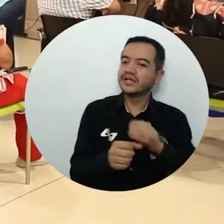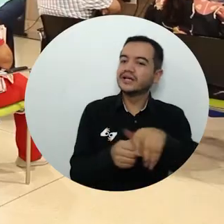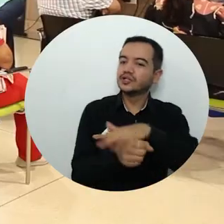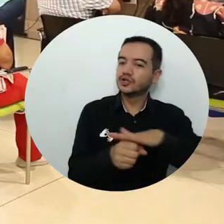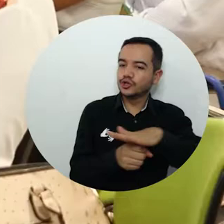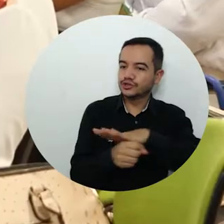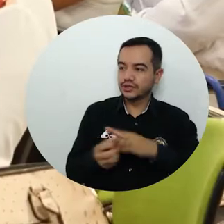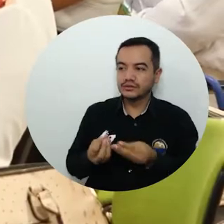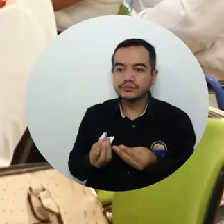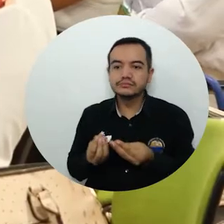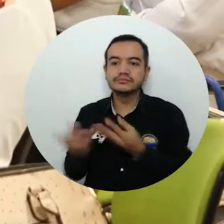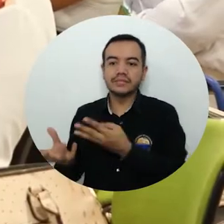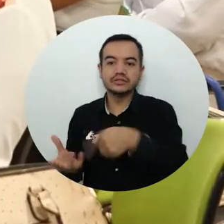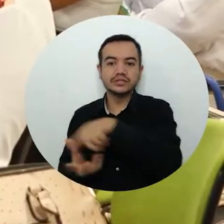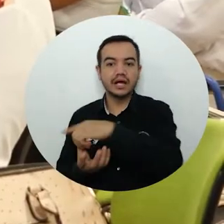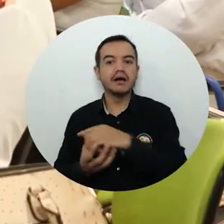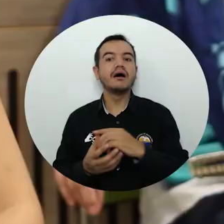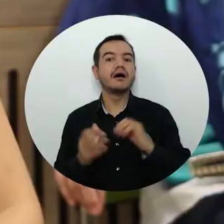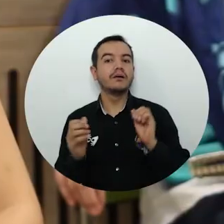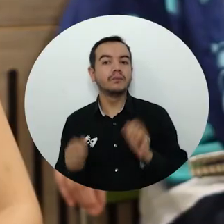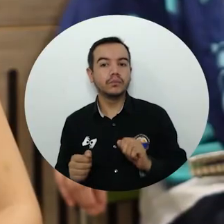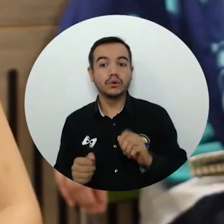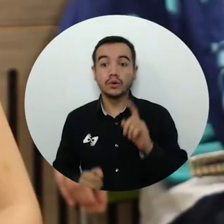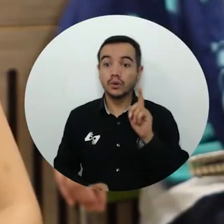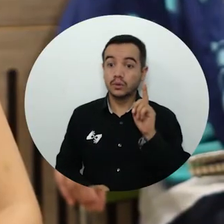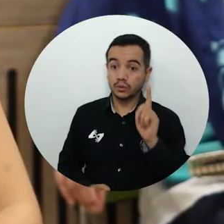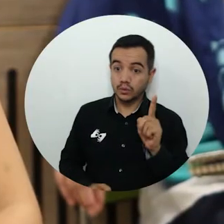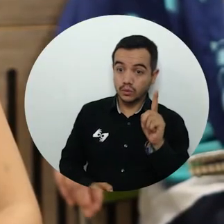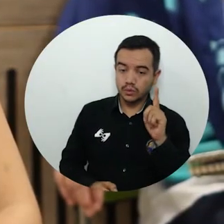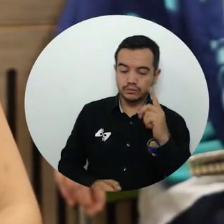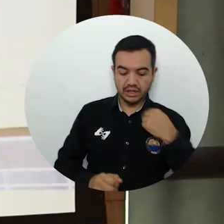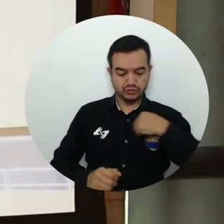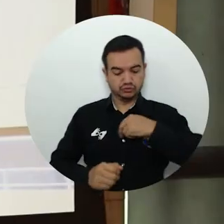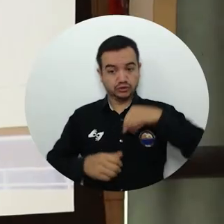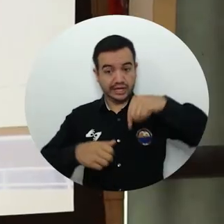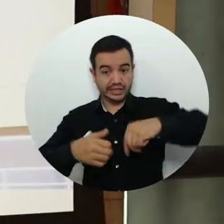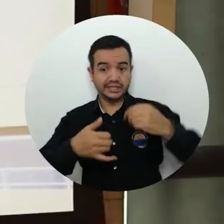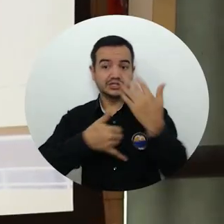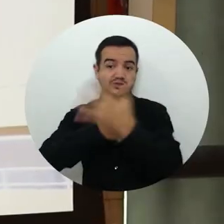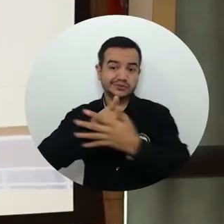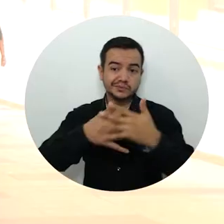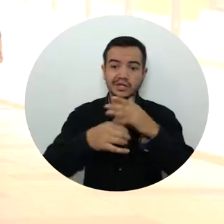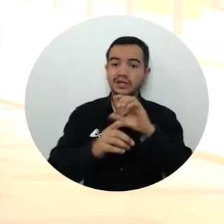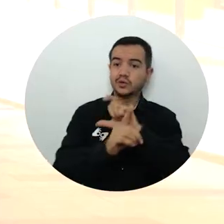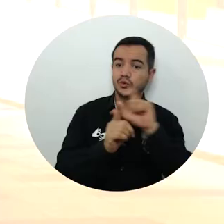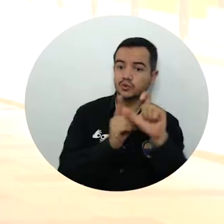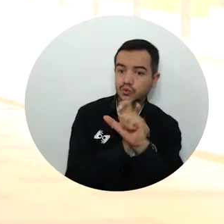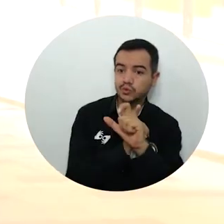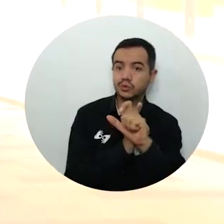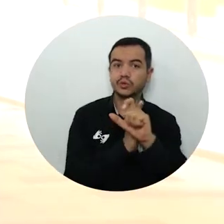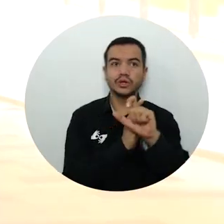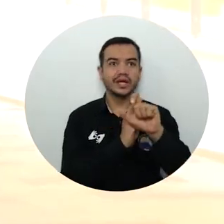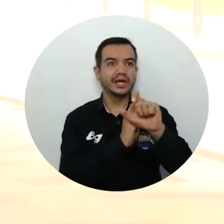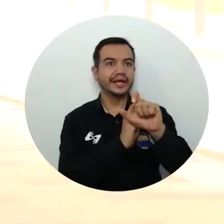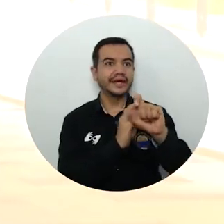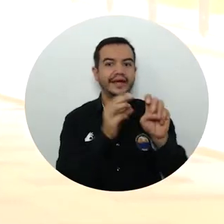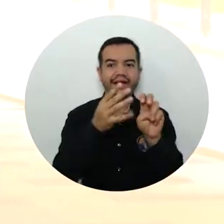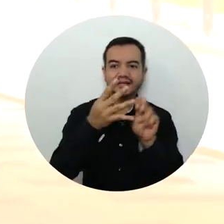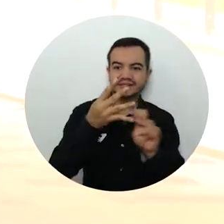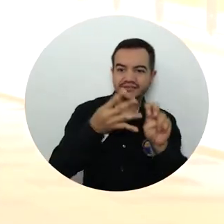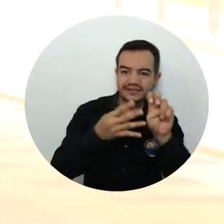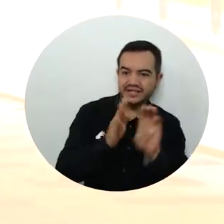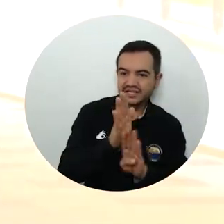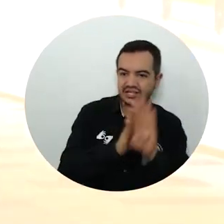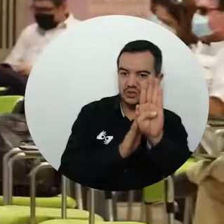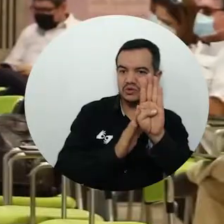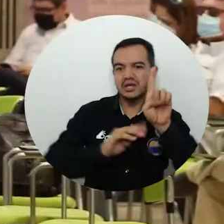muchísimas cosas para el país. Es porque tenemos una cultura, porque tenemos unos niveles de desarrollo, tenemos